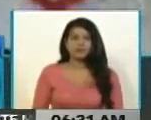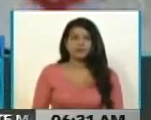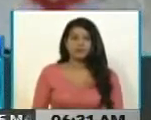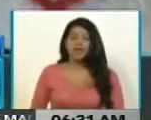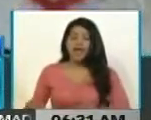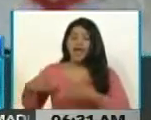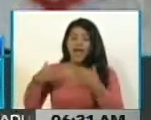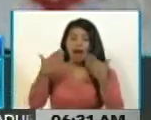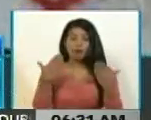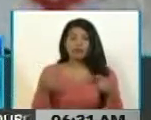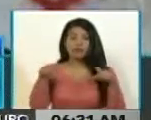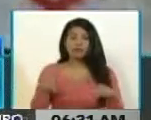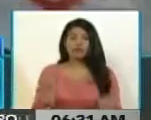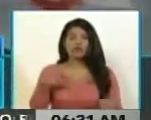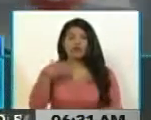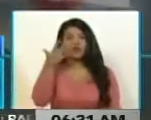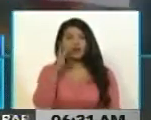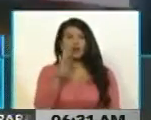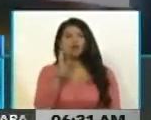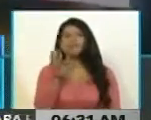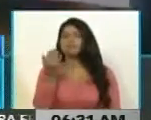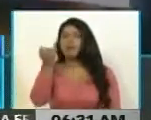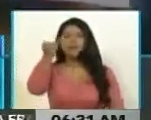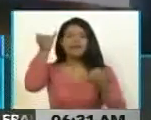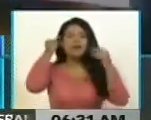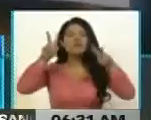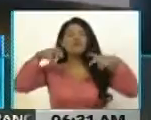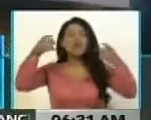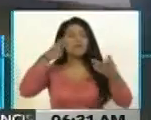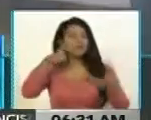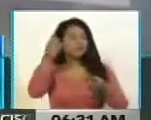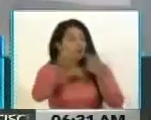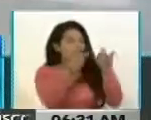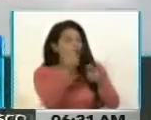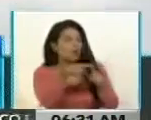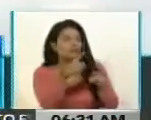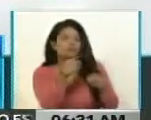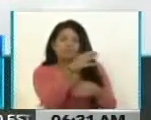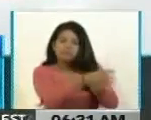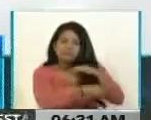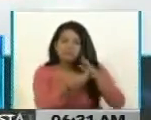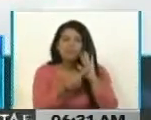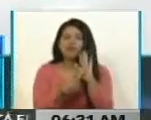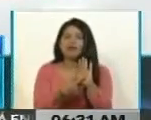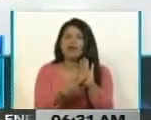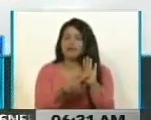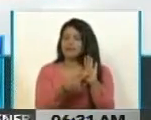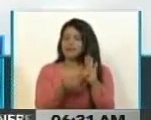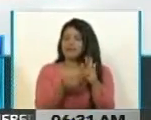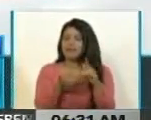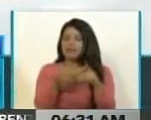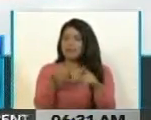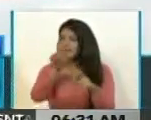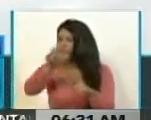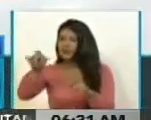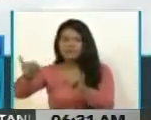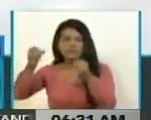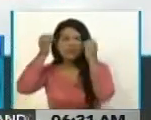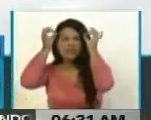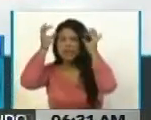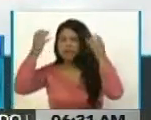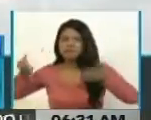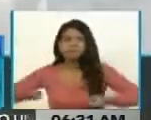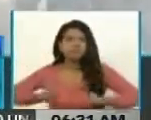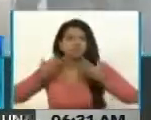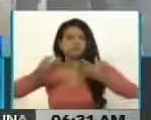creo que el innovar, el buscar otros mensajes, el dejar que, digamos, que la gente fluya en los mensajes